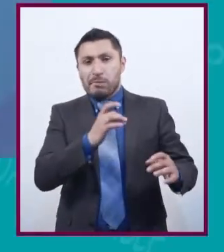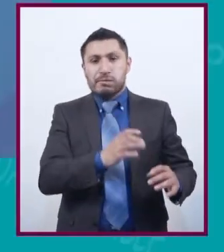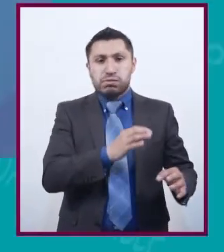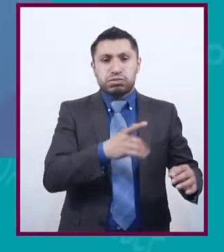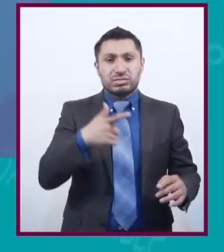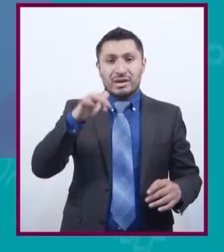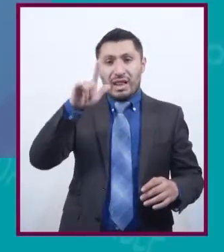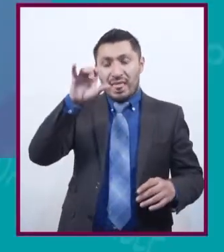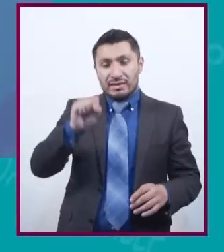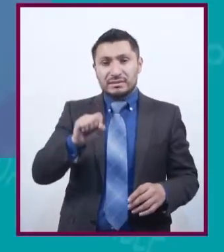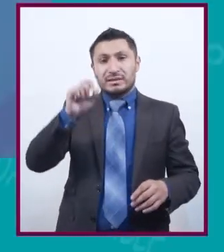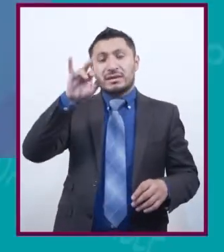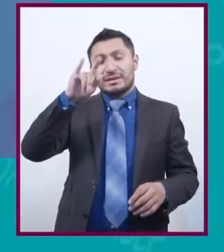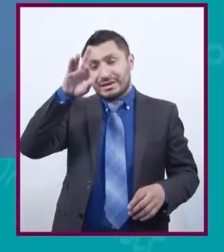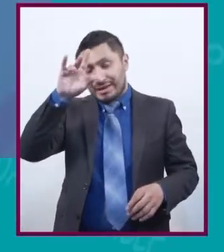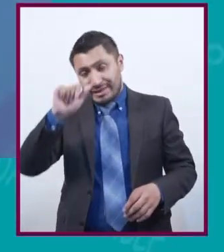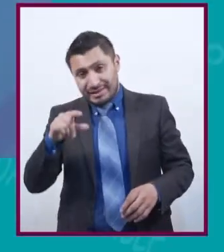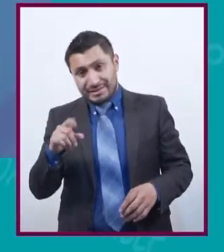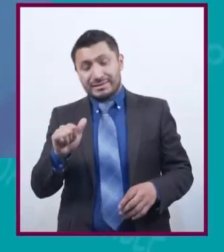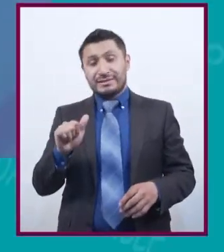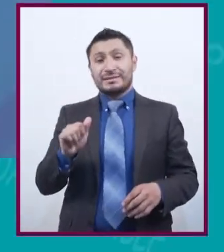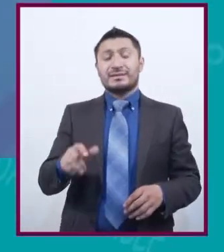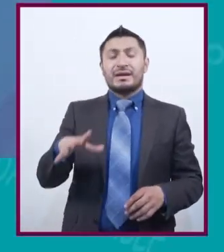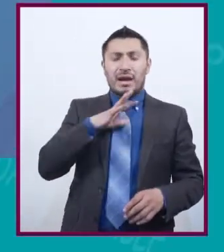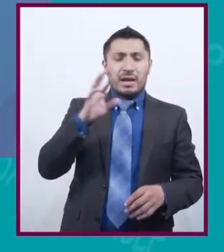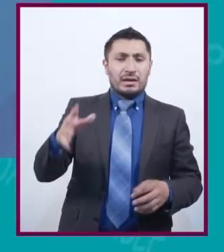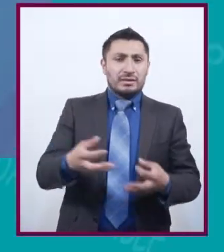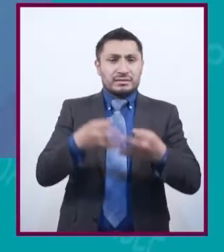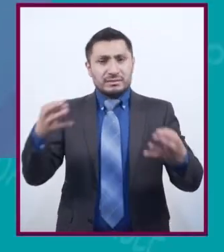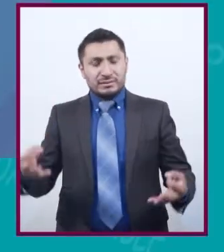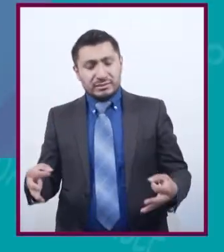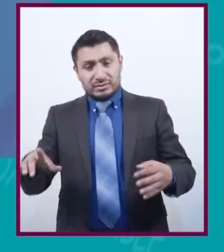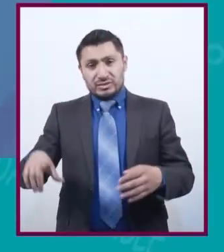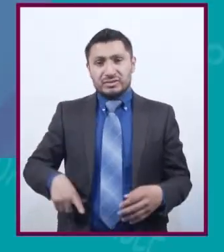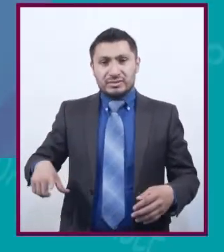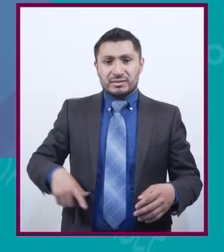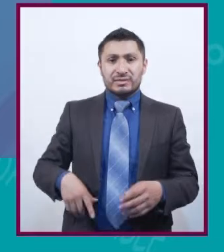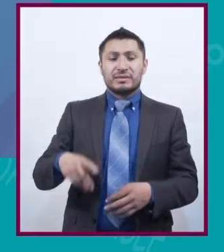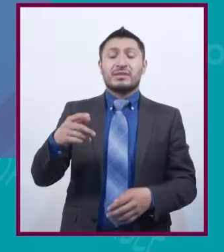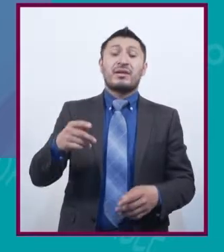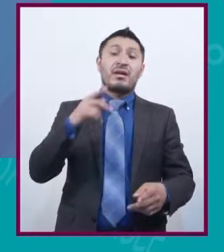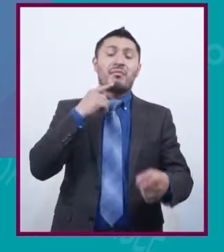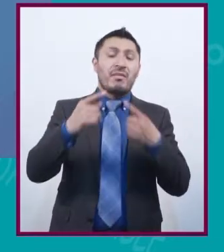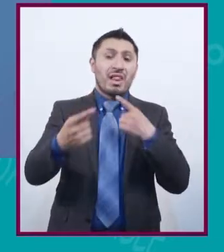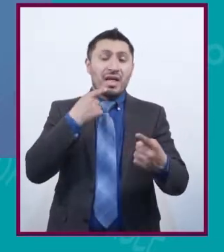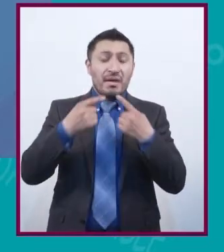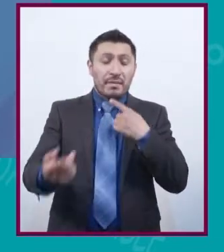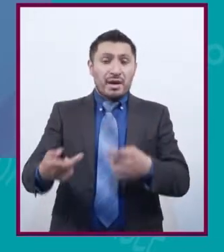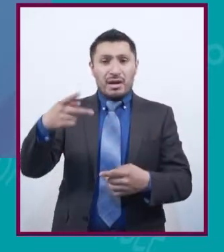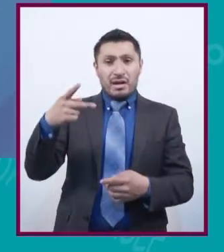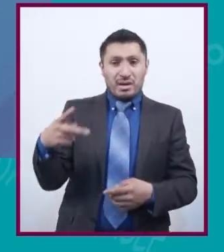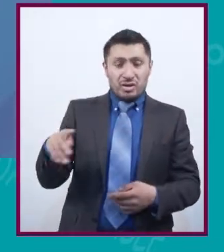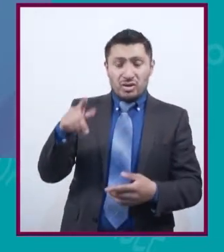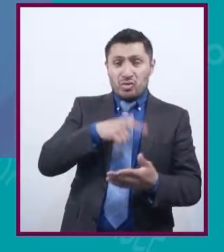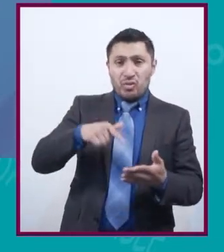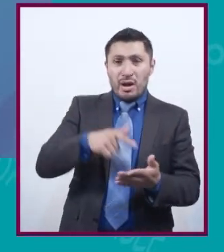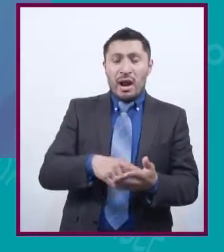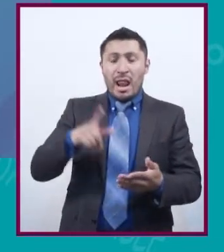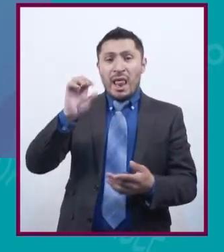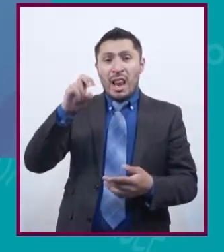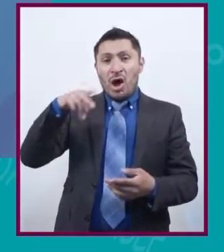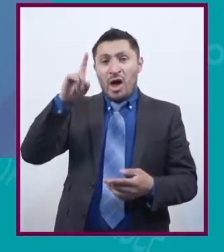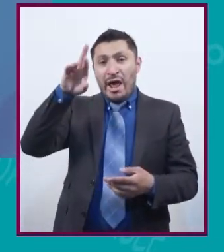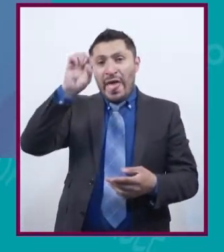Inglaterra Escocia gales e Irlanda su régimen era la monarquía parlamentaria bicameral y sucede